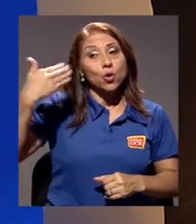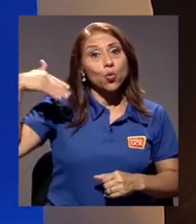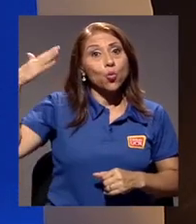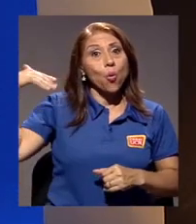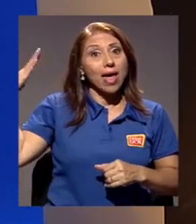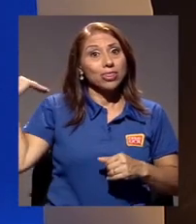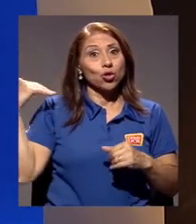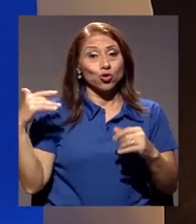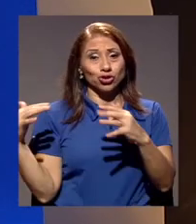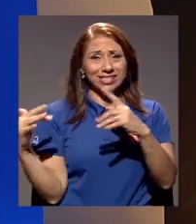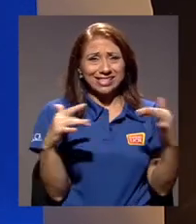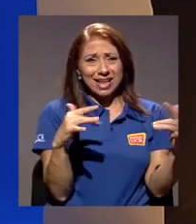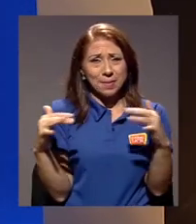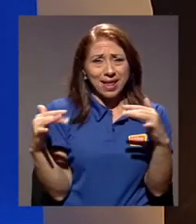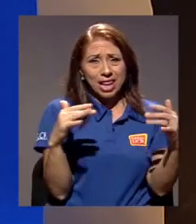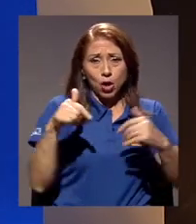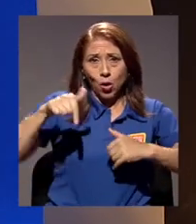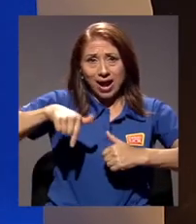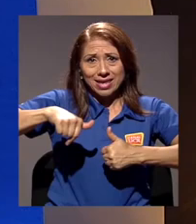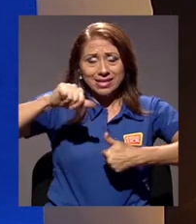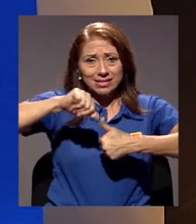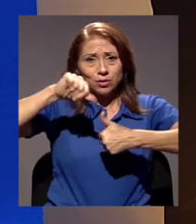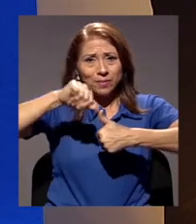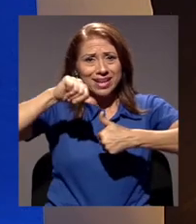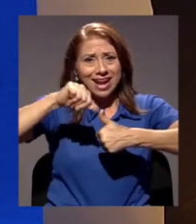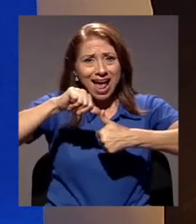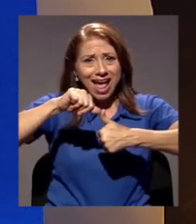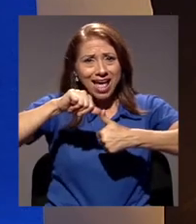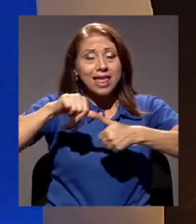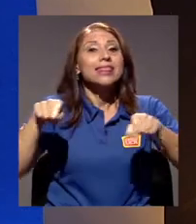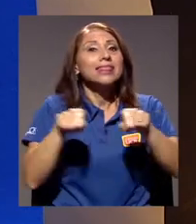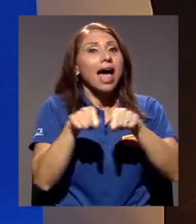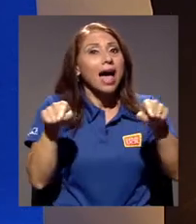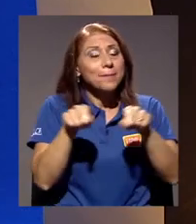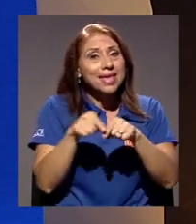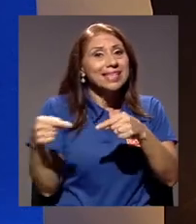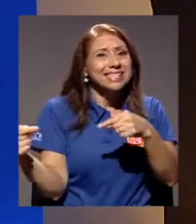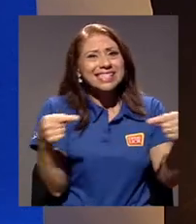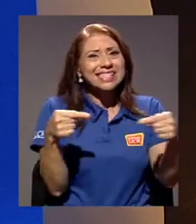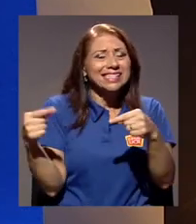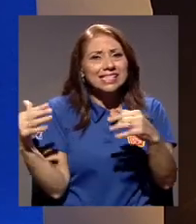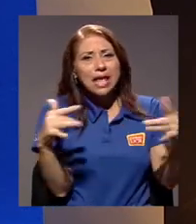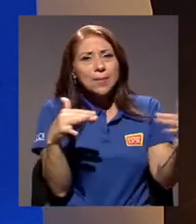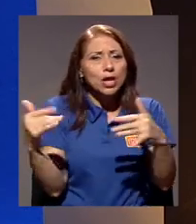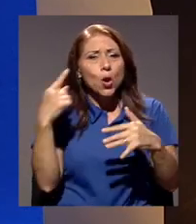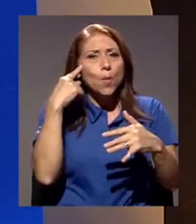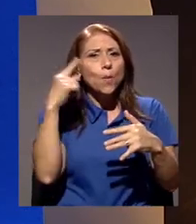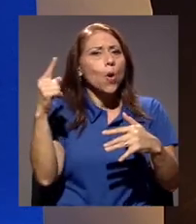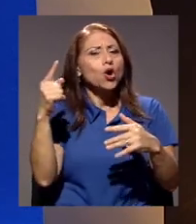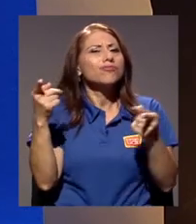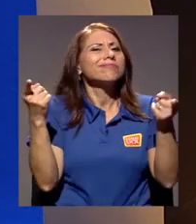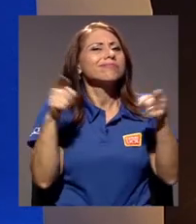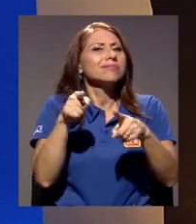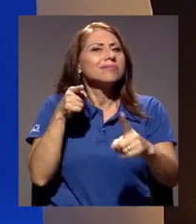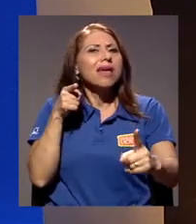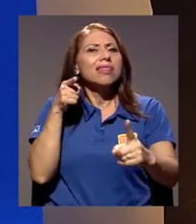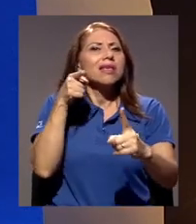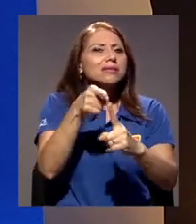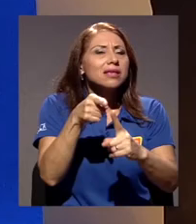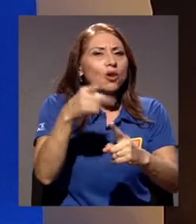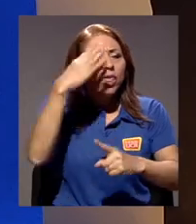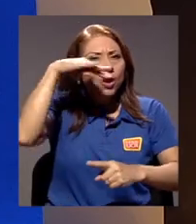aquí en centroamérica se peleó también por el destino de cuba es decir